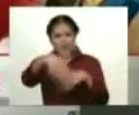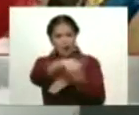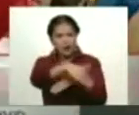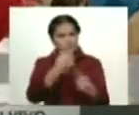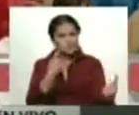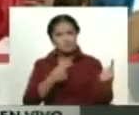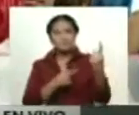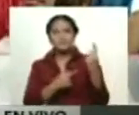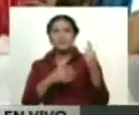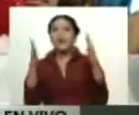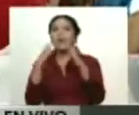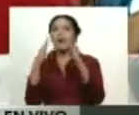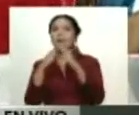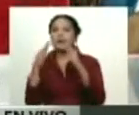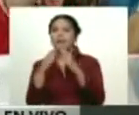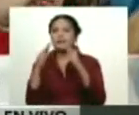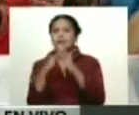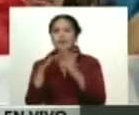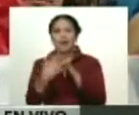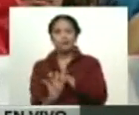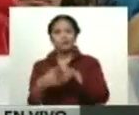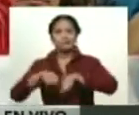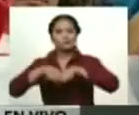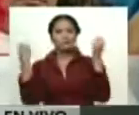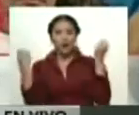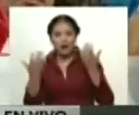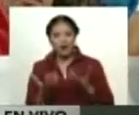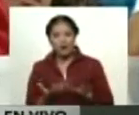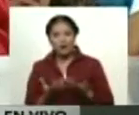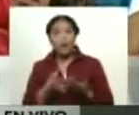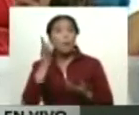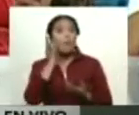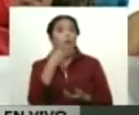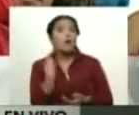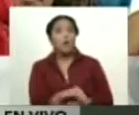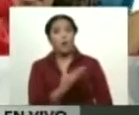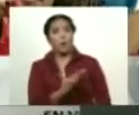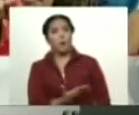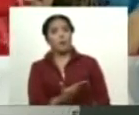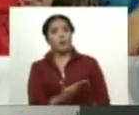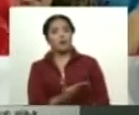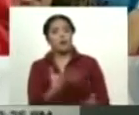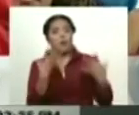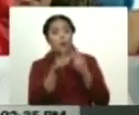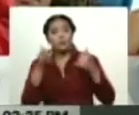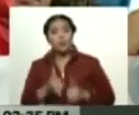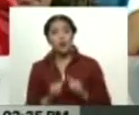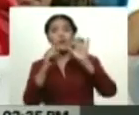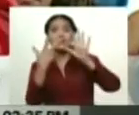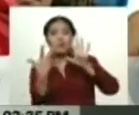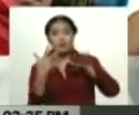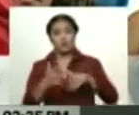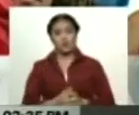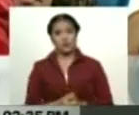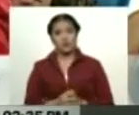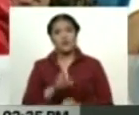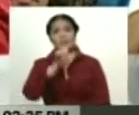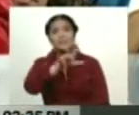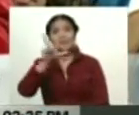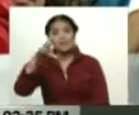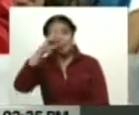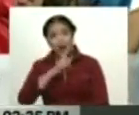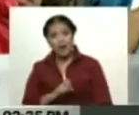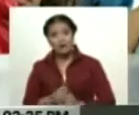la casa la tiene destrozada. Una mujer joven, con 8 hijos, 33